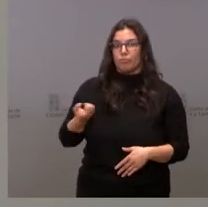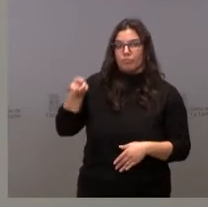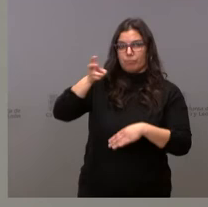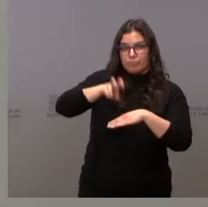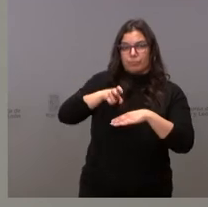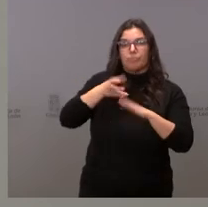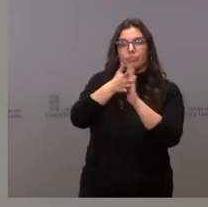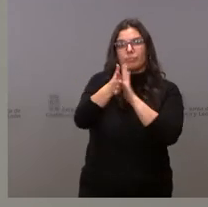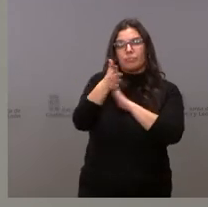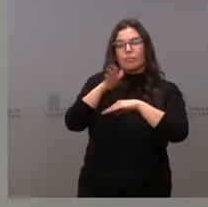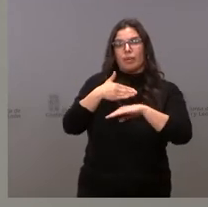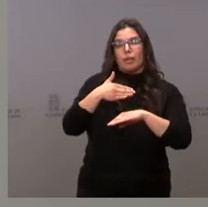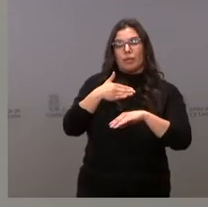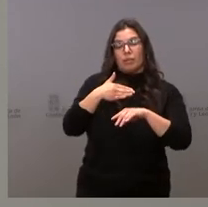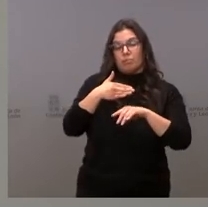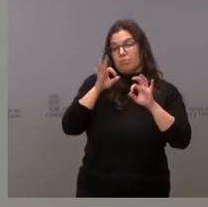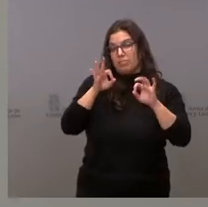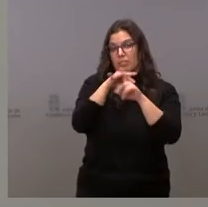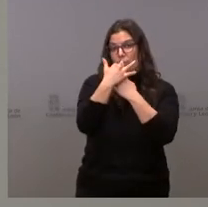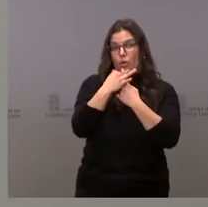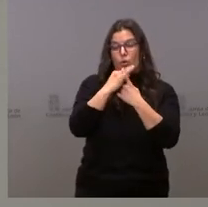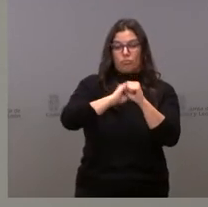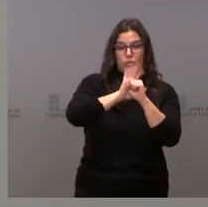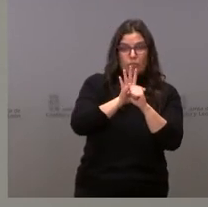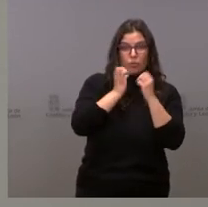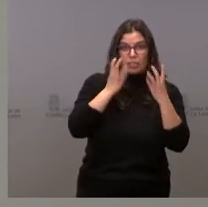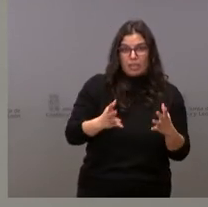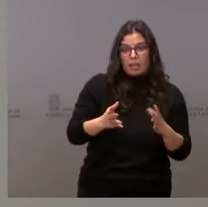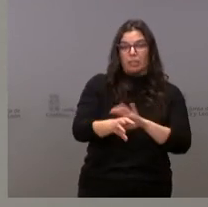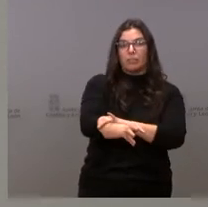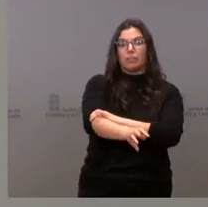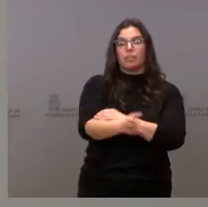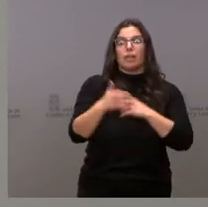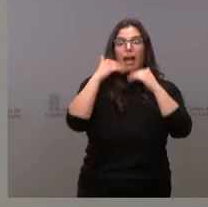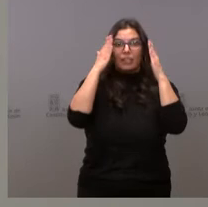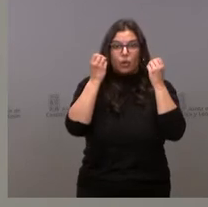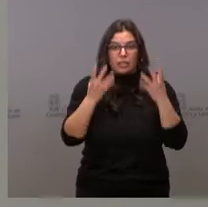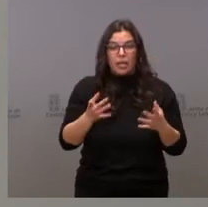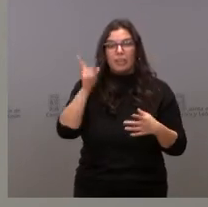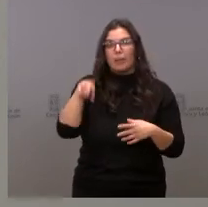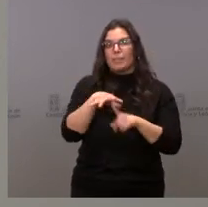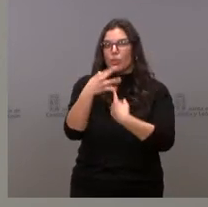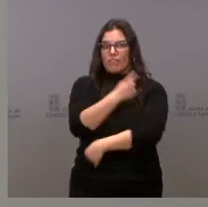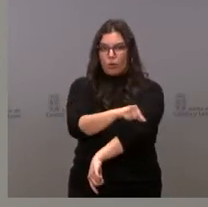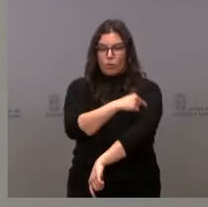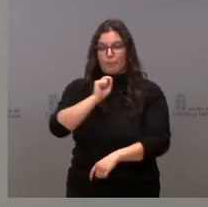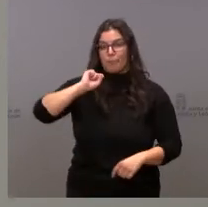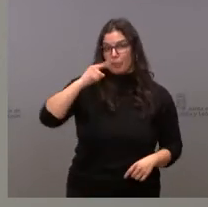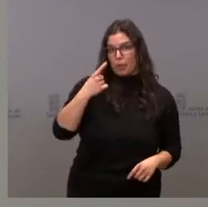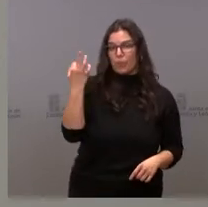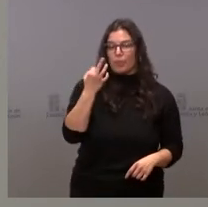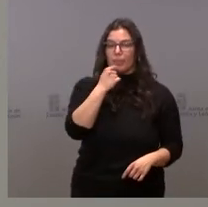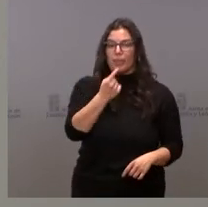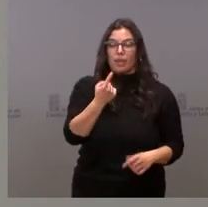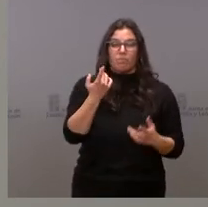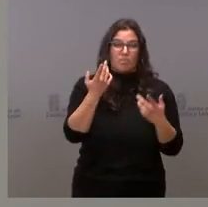de cuál es la situación epidemiológica y existencial y de la vacunación en la pandemia en primer lugar tengo que hacer referencia aunque